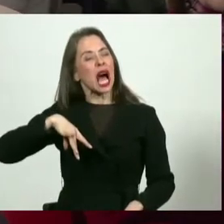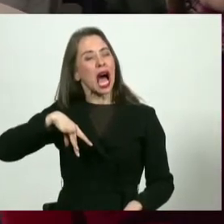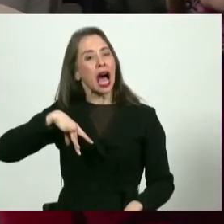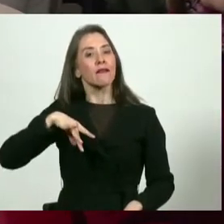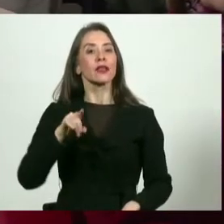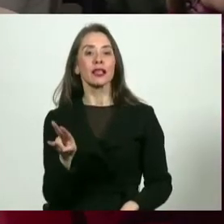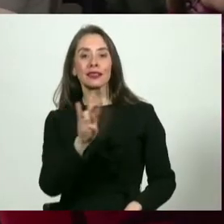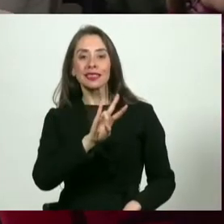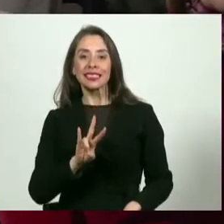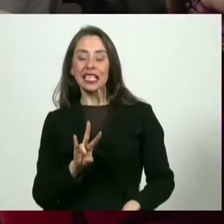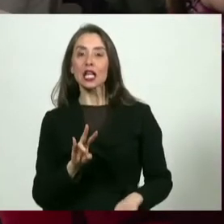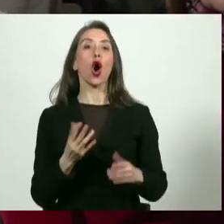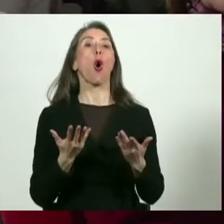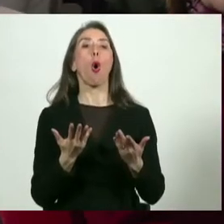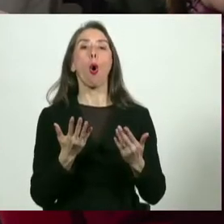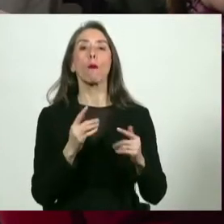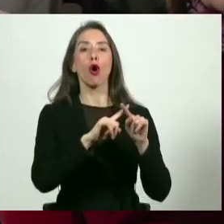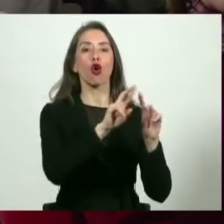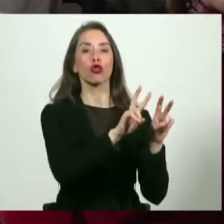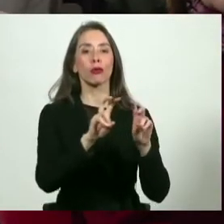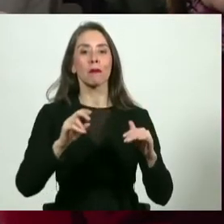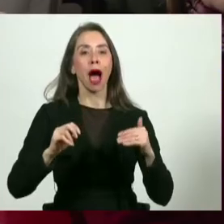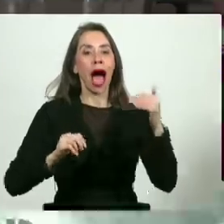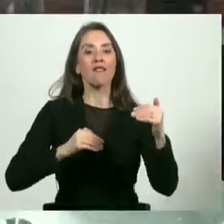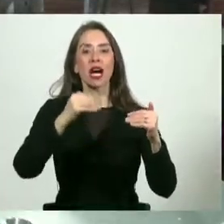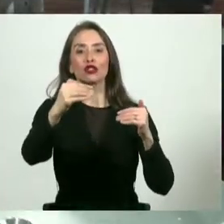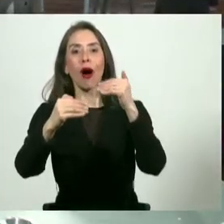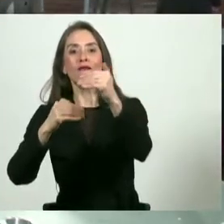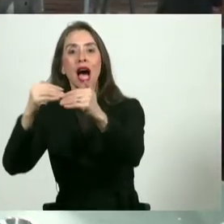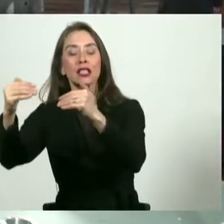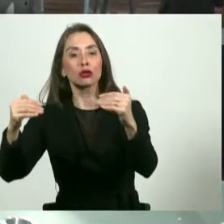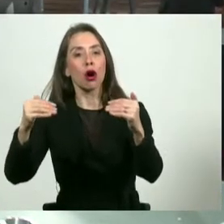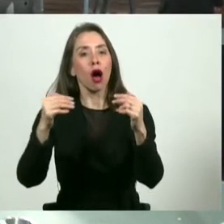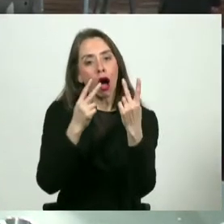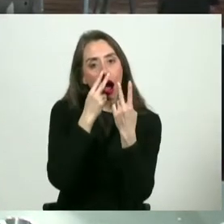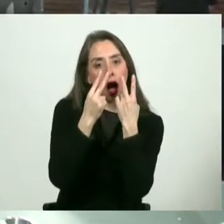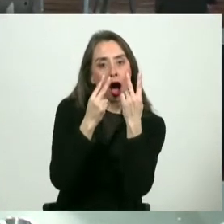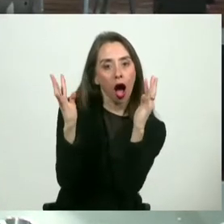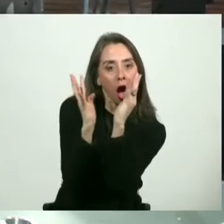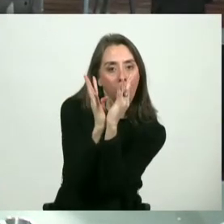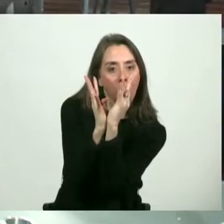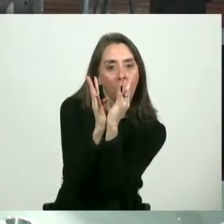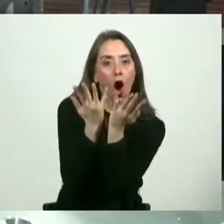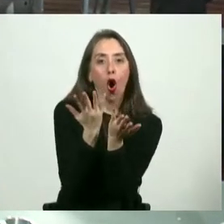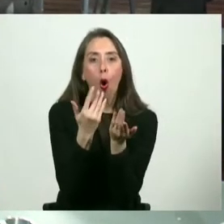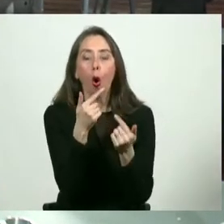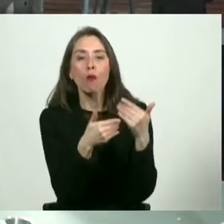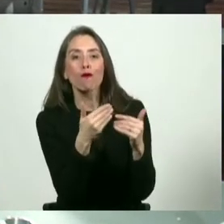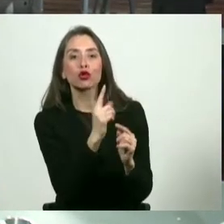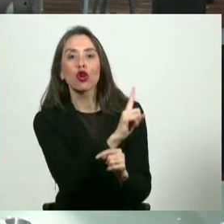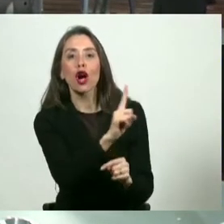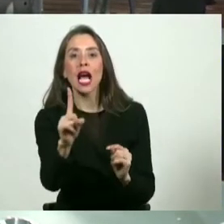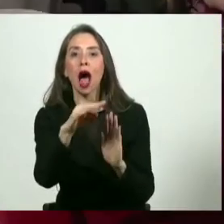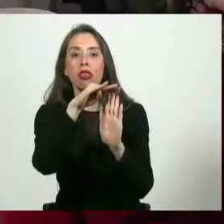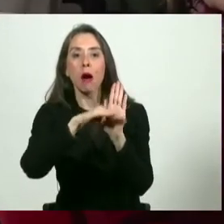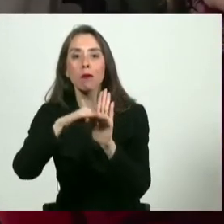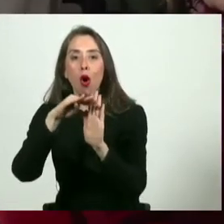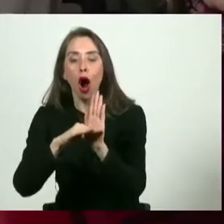desde Senadis, cómo se ha avanzado en diversos temas, pero ya empezamos a conocer muy bien la operatividad de cada uno de los